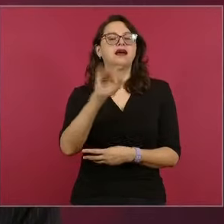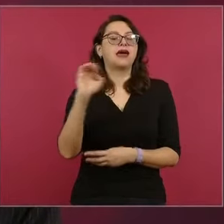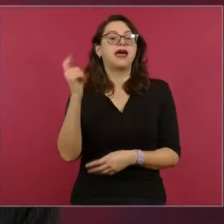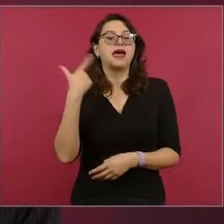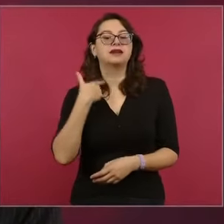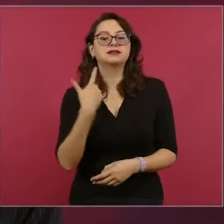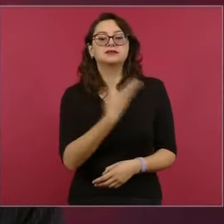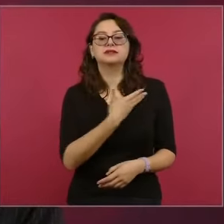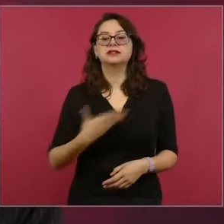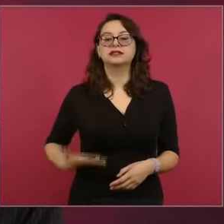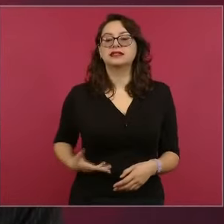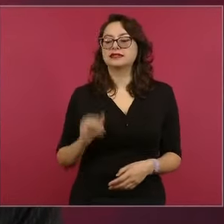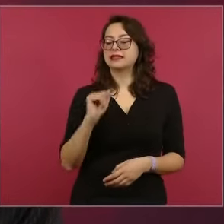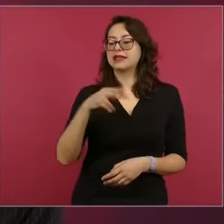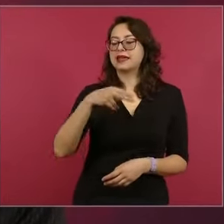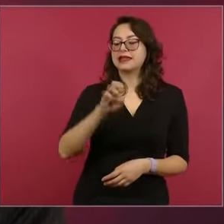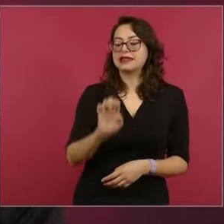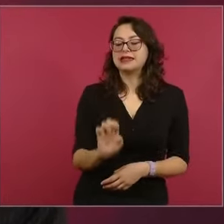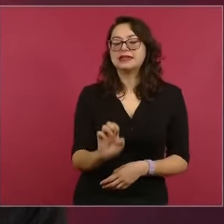igual